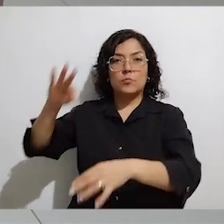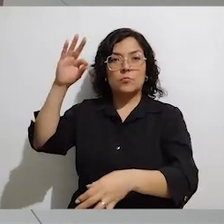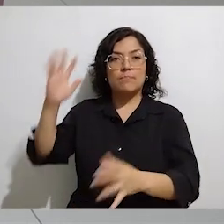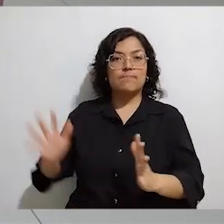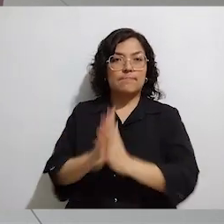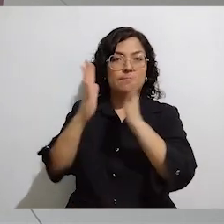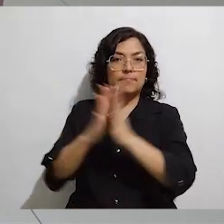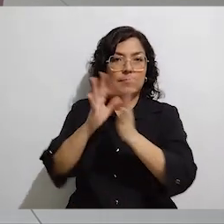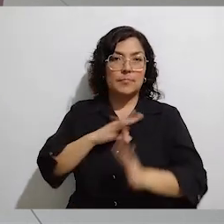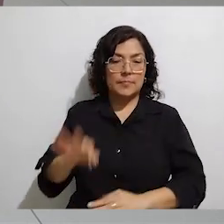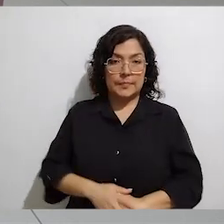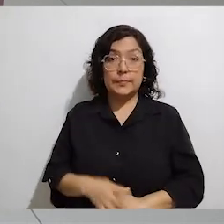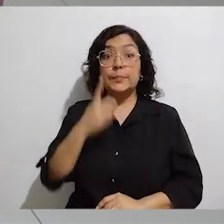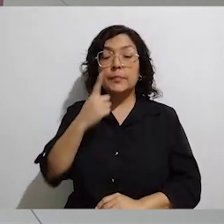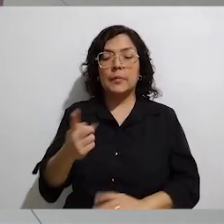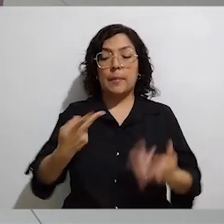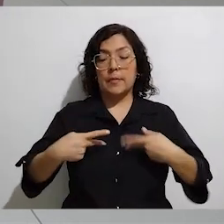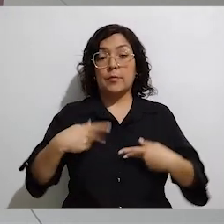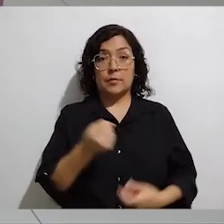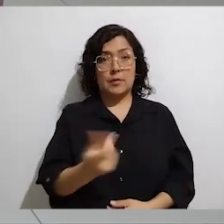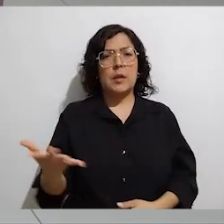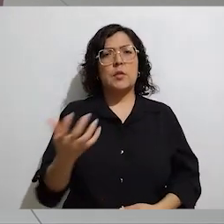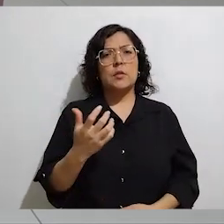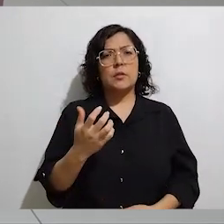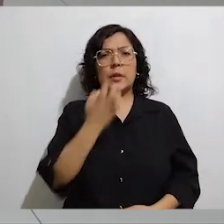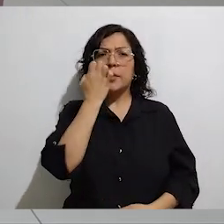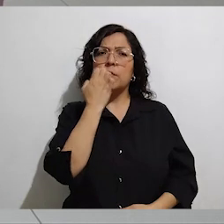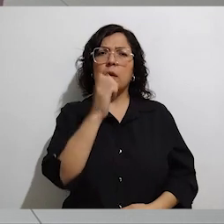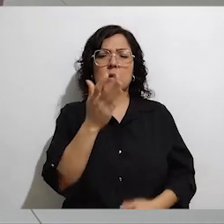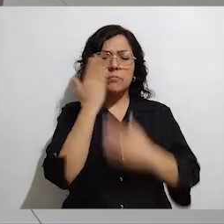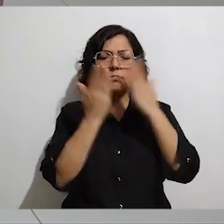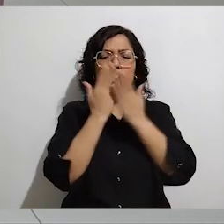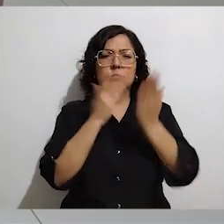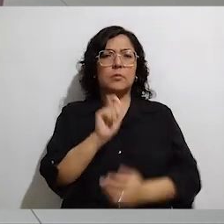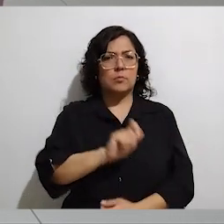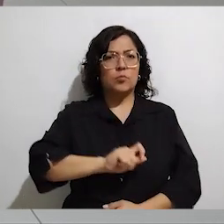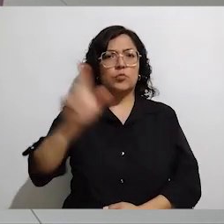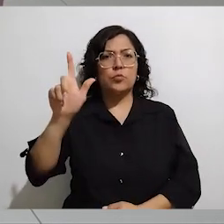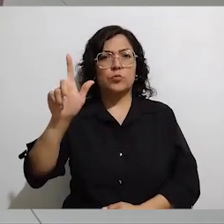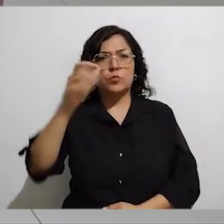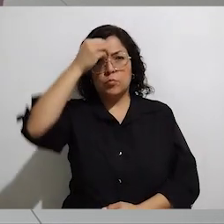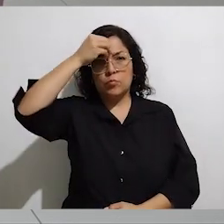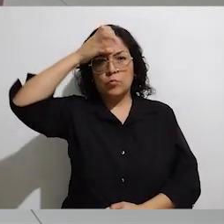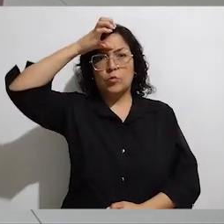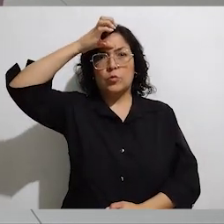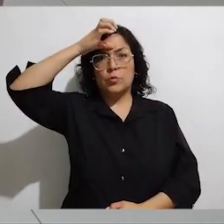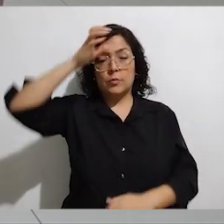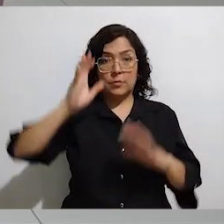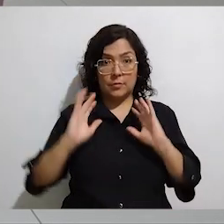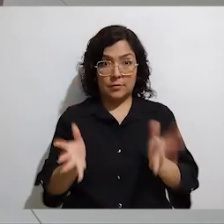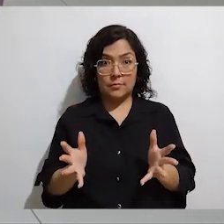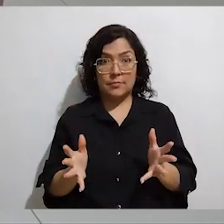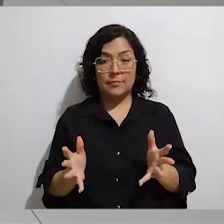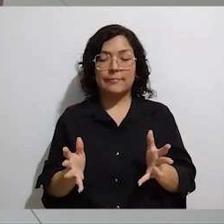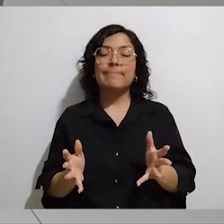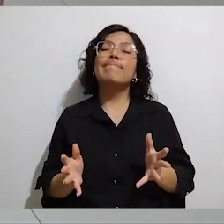porque el profesionista puede tener un gran bagaje técnico, un gran bagaje de carácter de formación profesional, pero